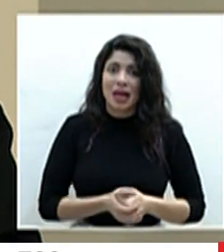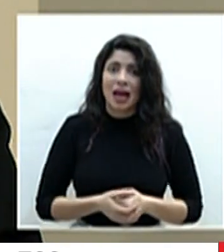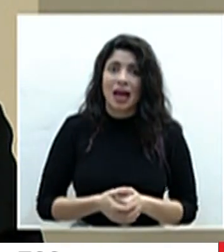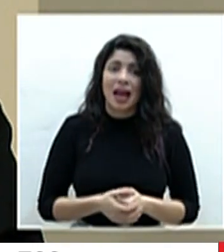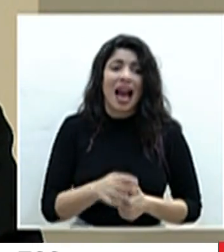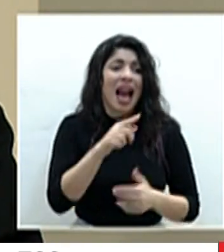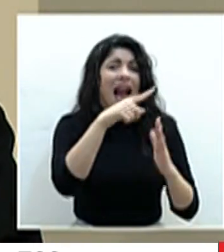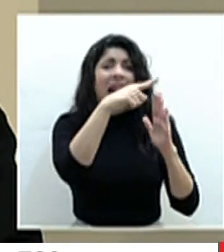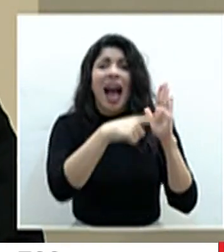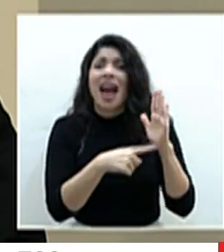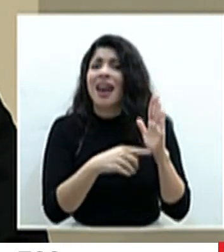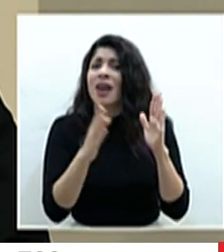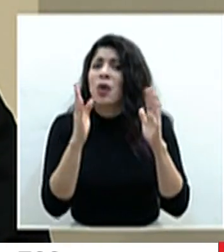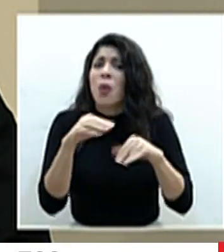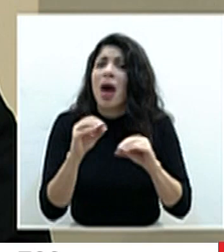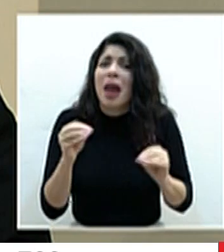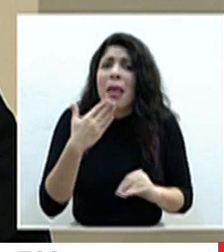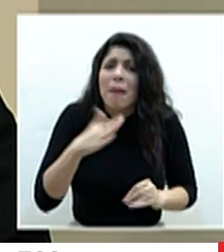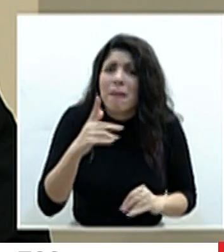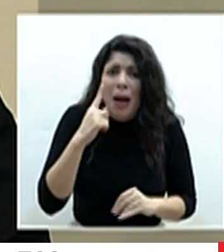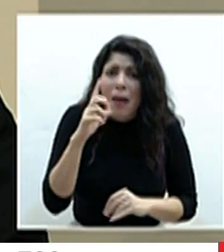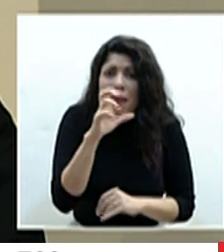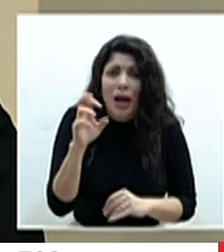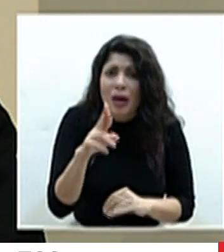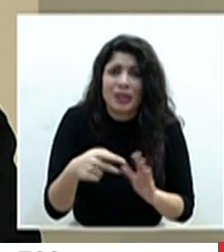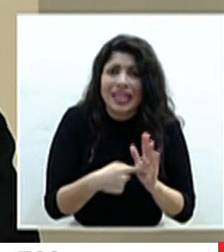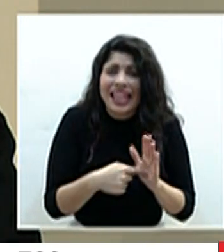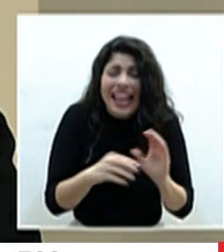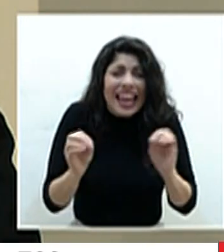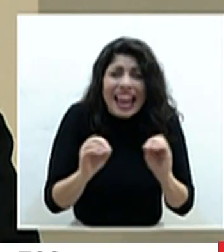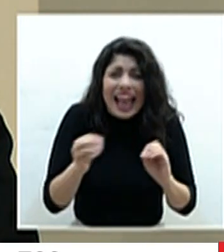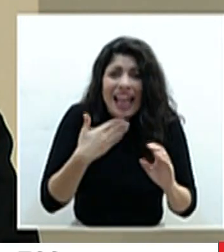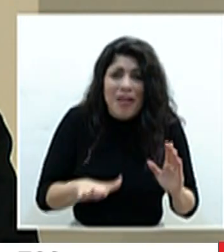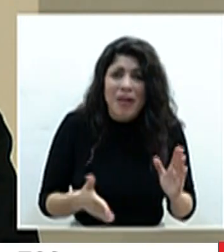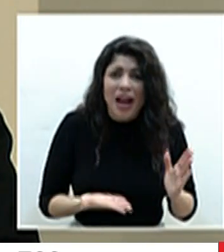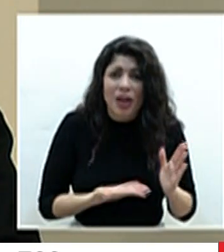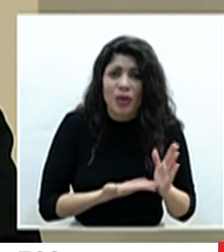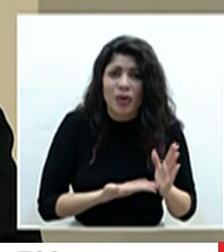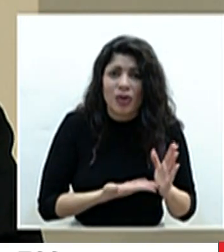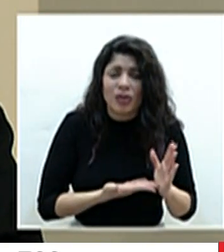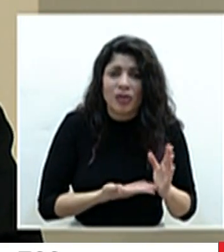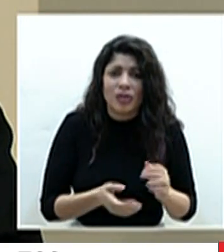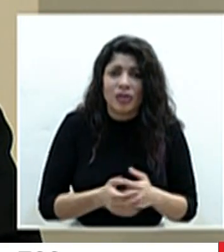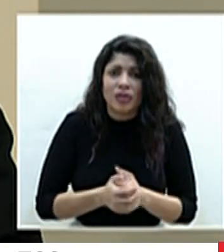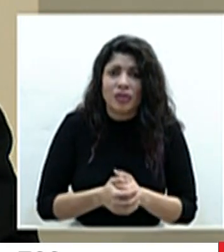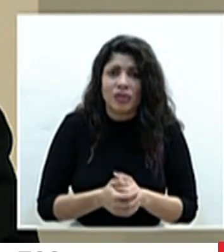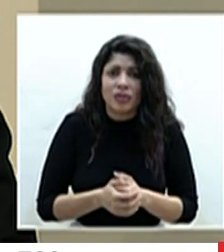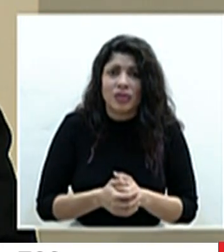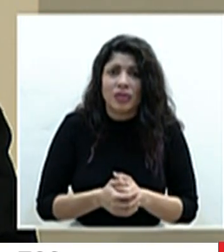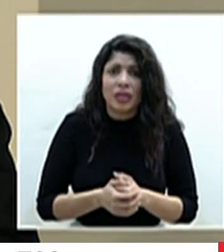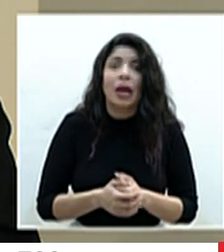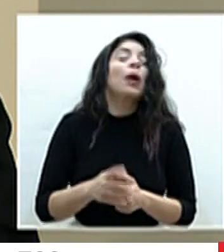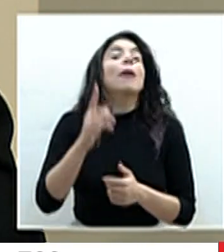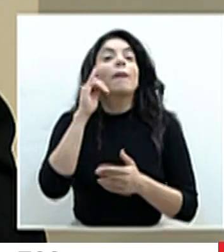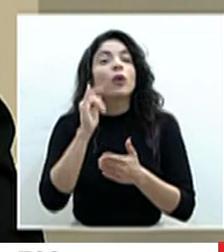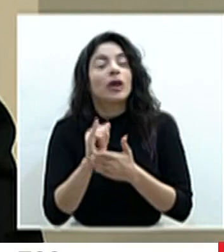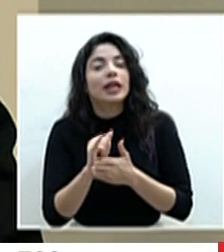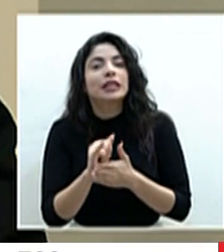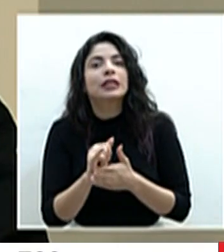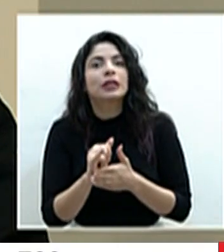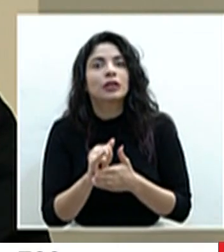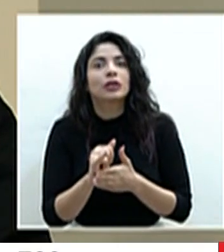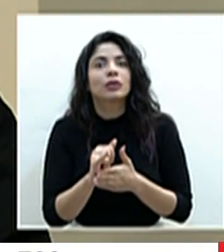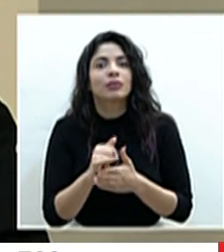Ahí no había nada malo para Costa Rica, nada malo para Costa Rica. Y de ahí viene